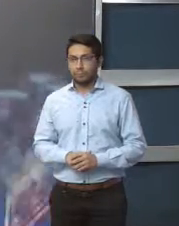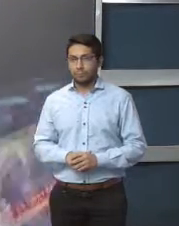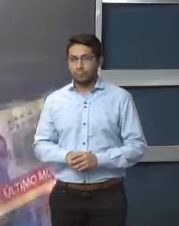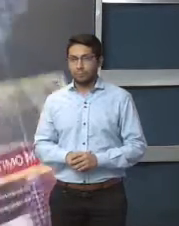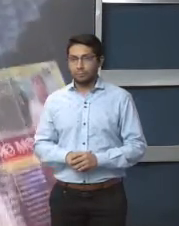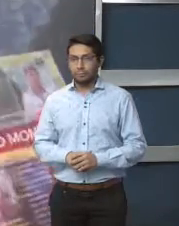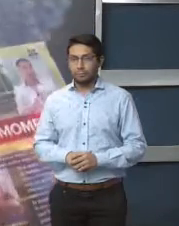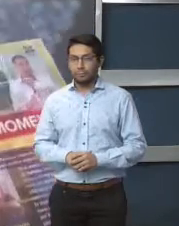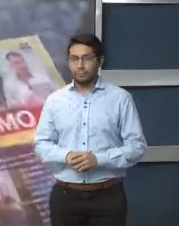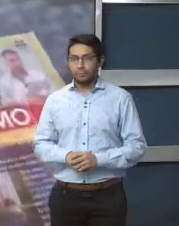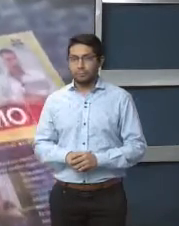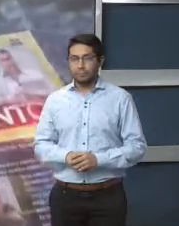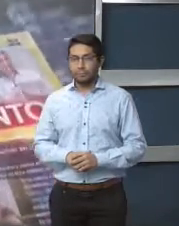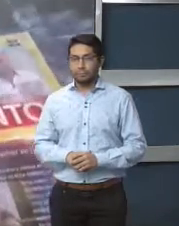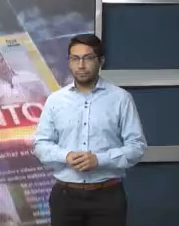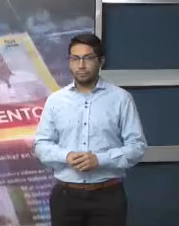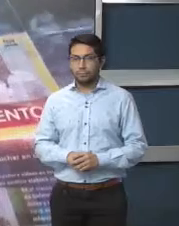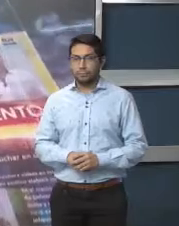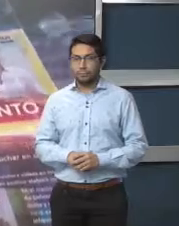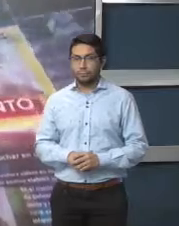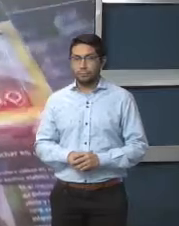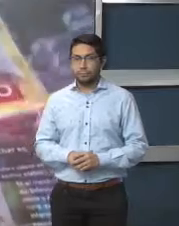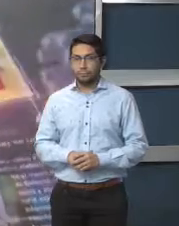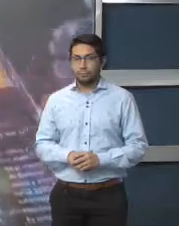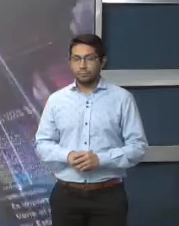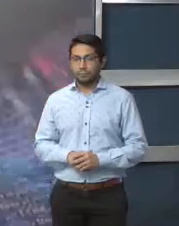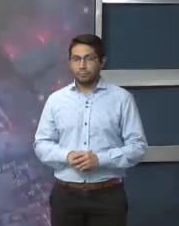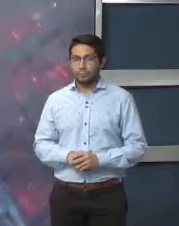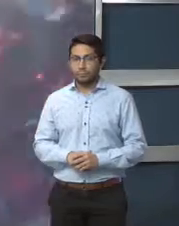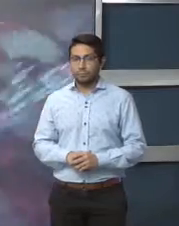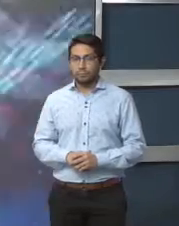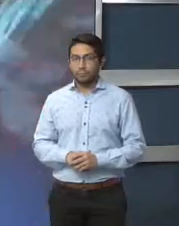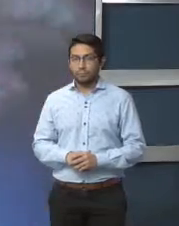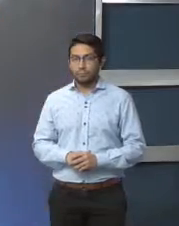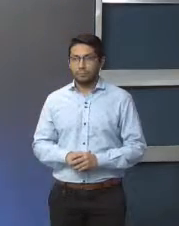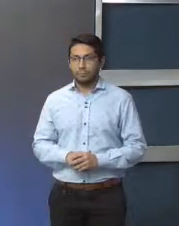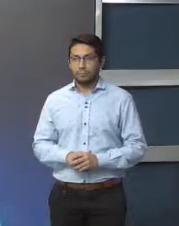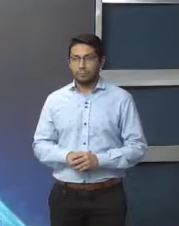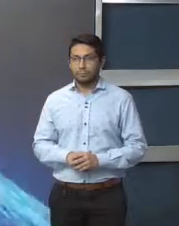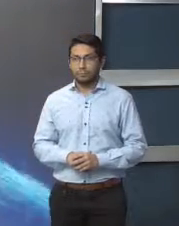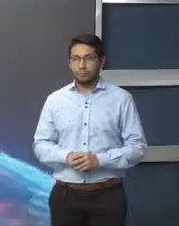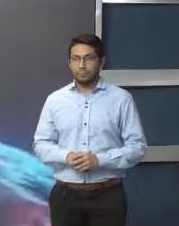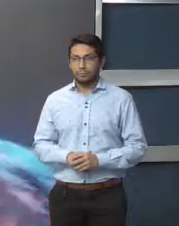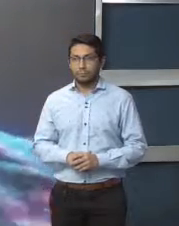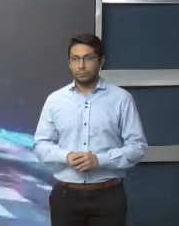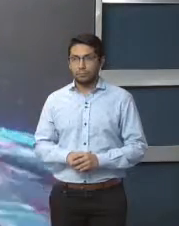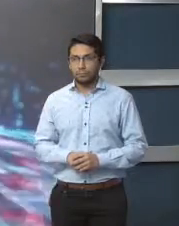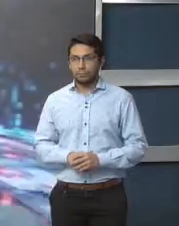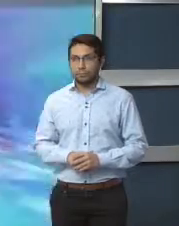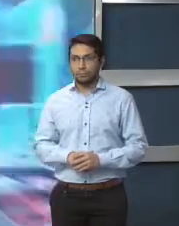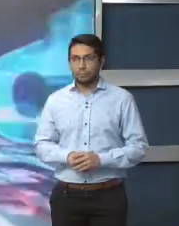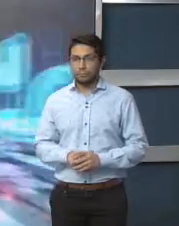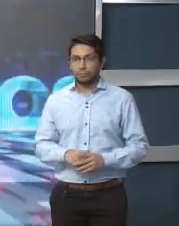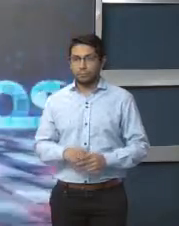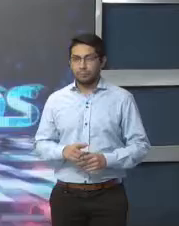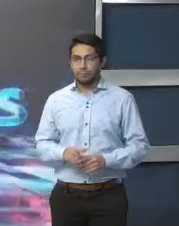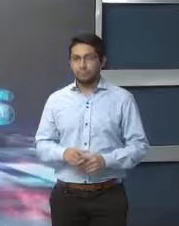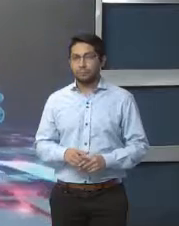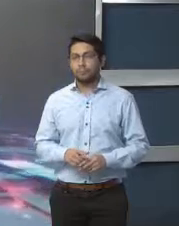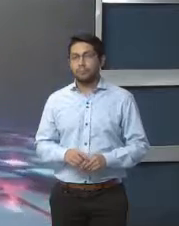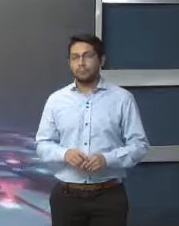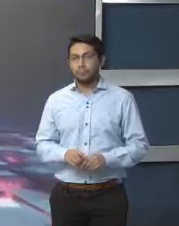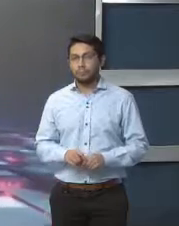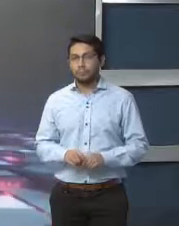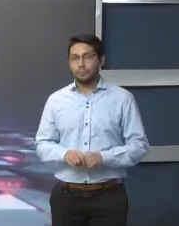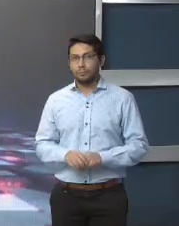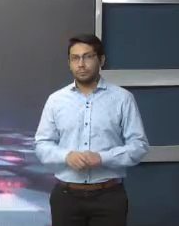adelante los exámenes presenciales en los colegios preuniversitarios. Y a la semana siguiente, si nos acompaña